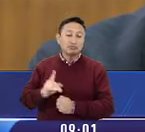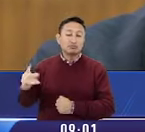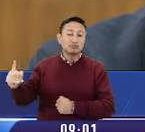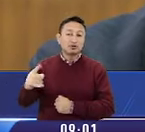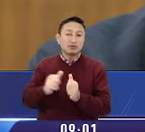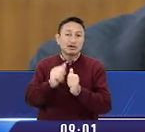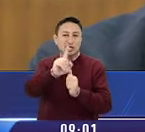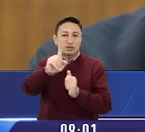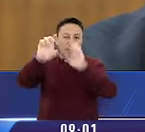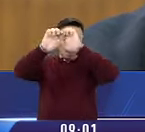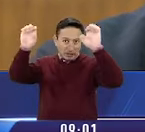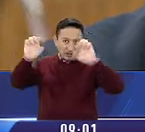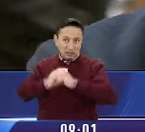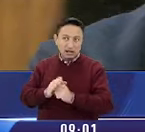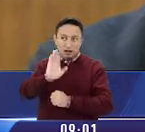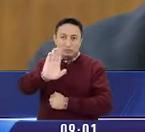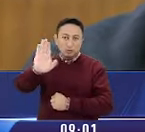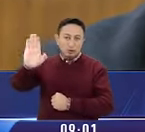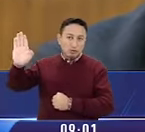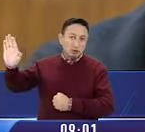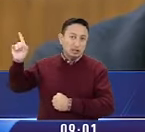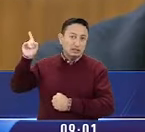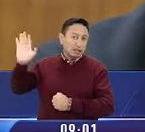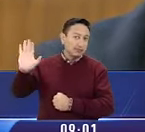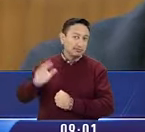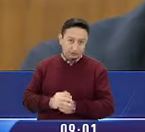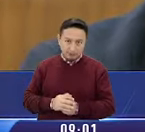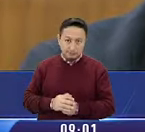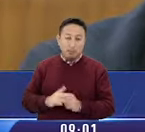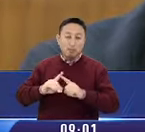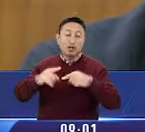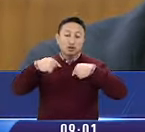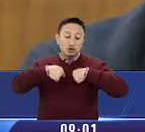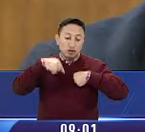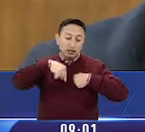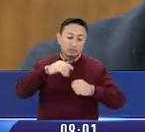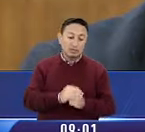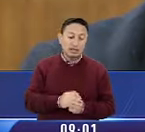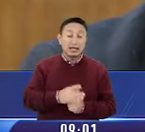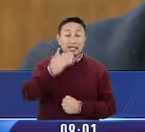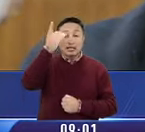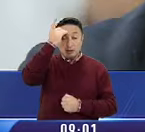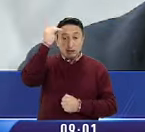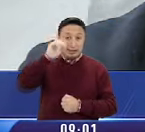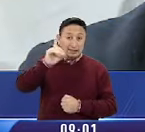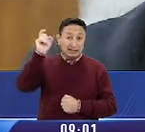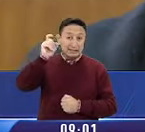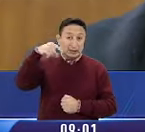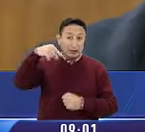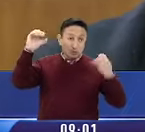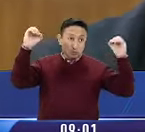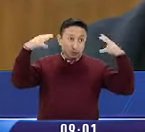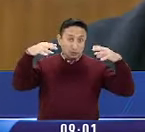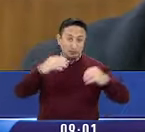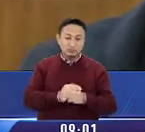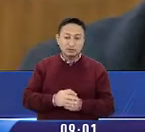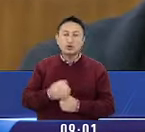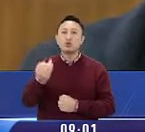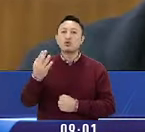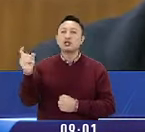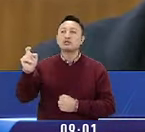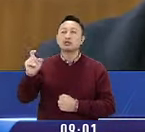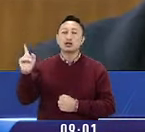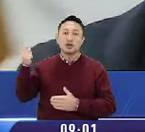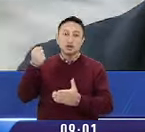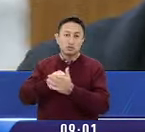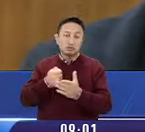centrales de acuerdo al costo de generación de ellos. Si es que nosotros tenemos un déficit, nosotros decimos de cuánto es el déficit y ellos